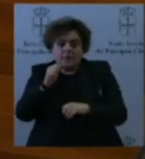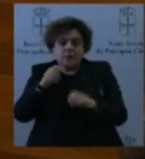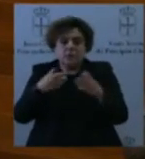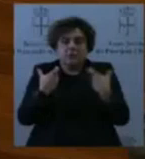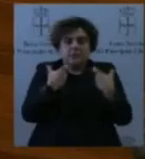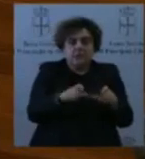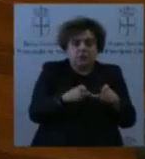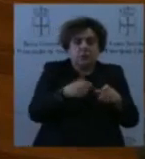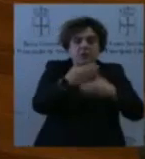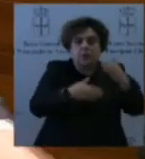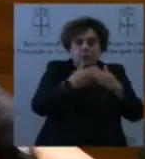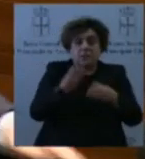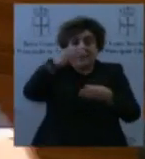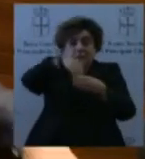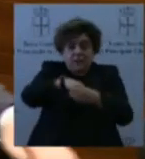candidato a la alcaldía, denuncian?